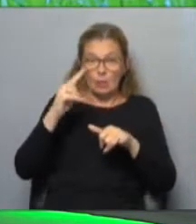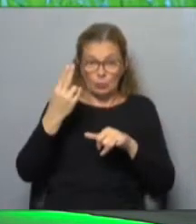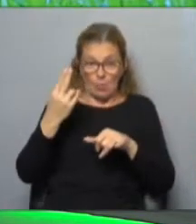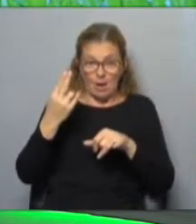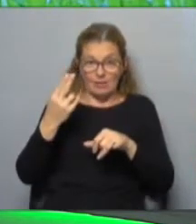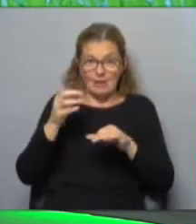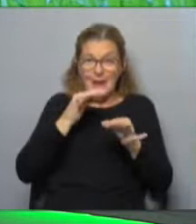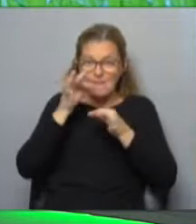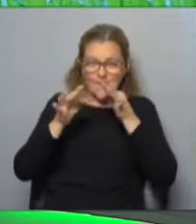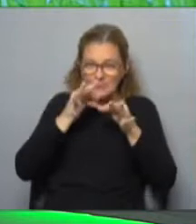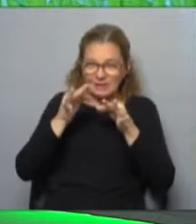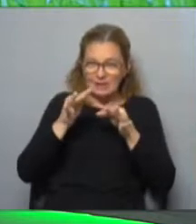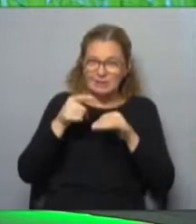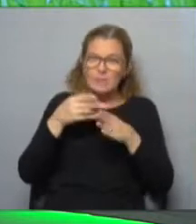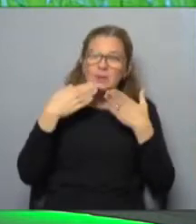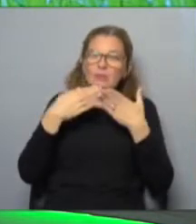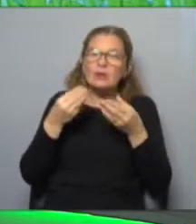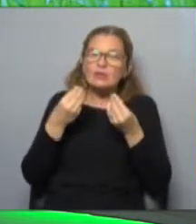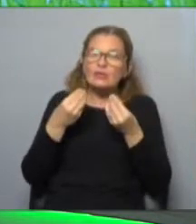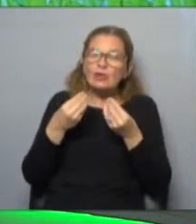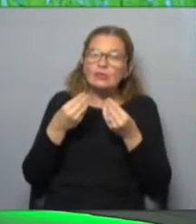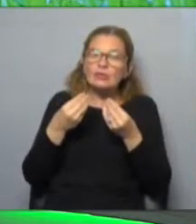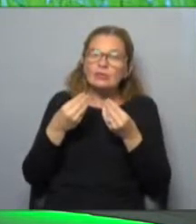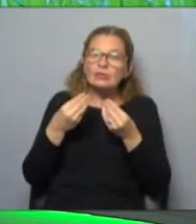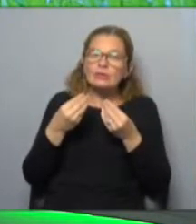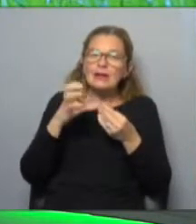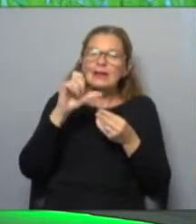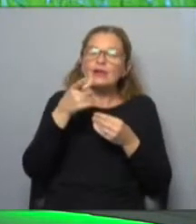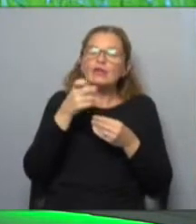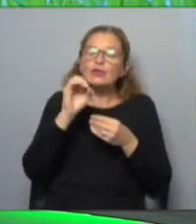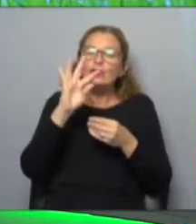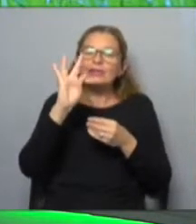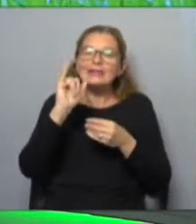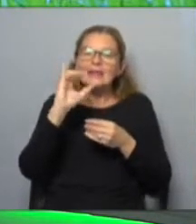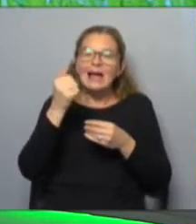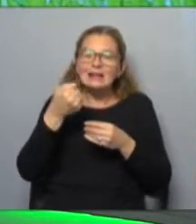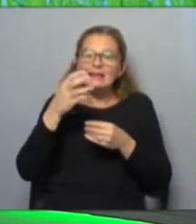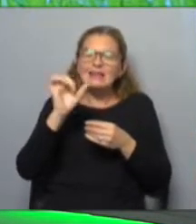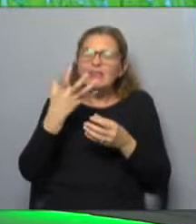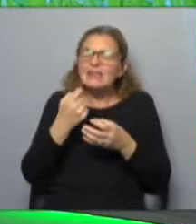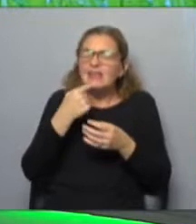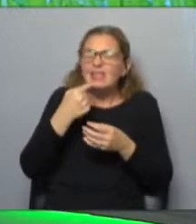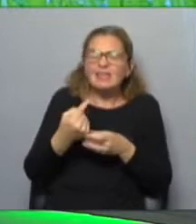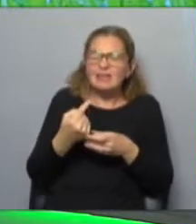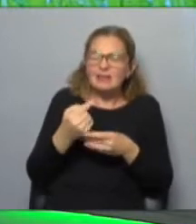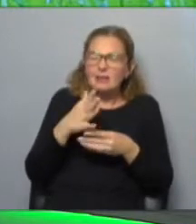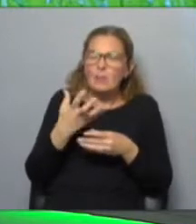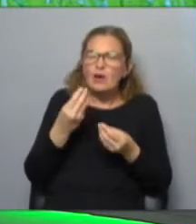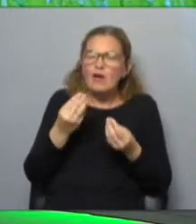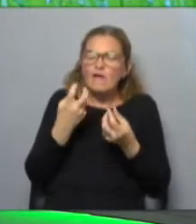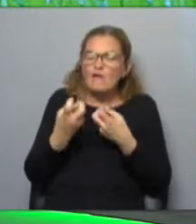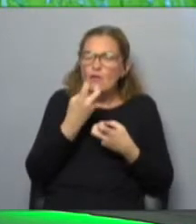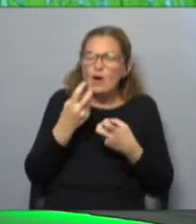nuestro país. Le consultamos específicamente qué son las especies exóticas, qué determina que una especie sea exótica y por qué se busca